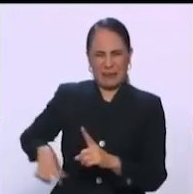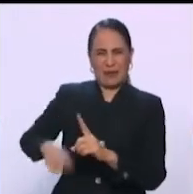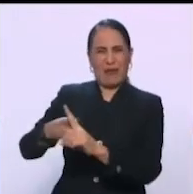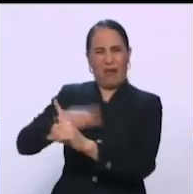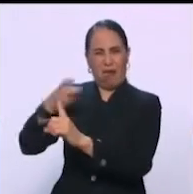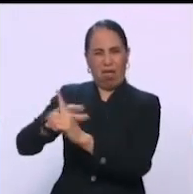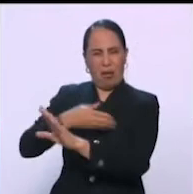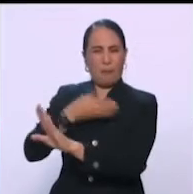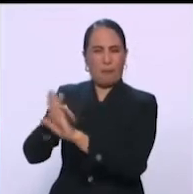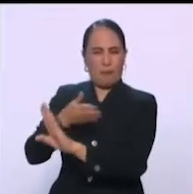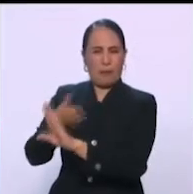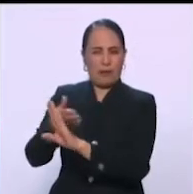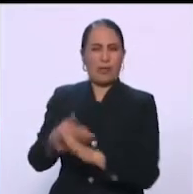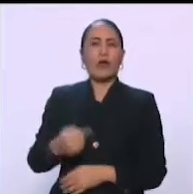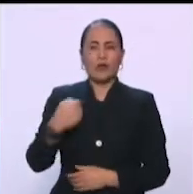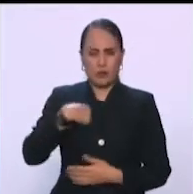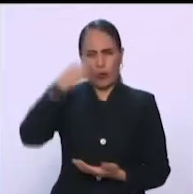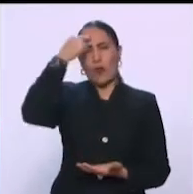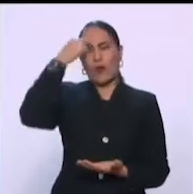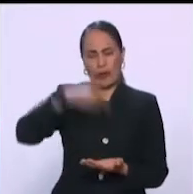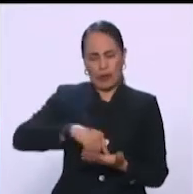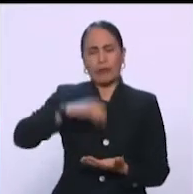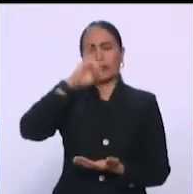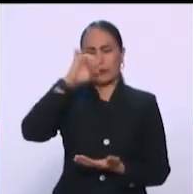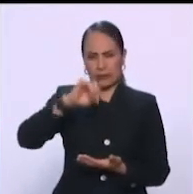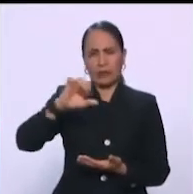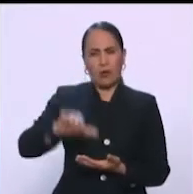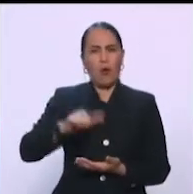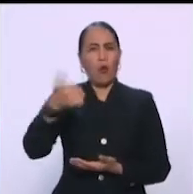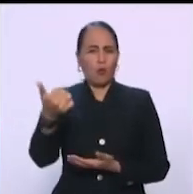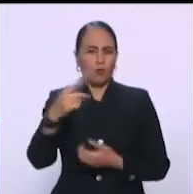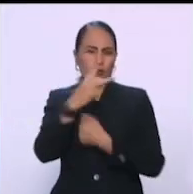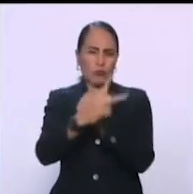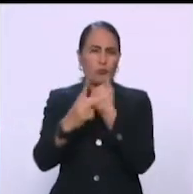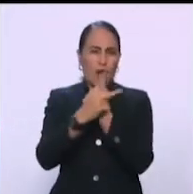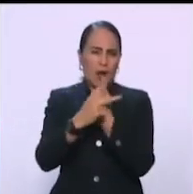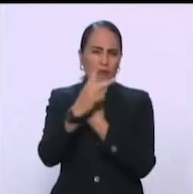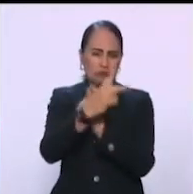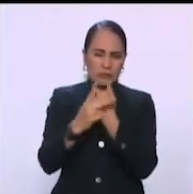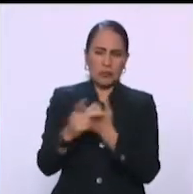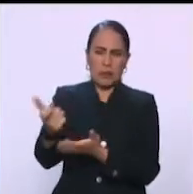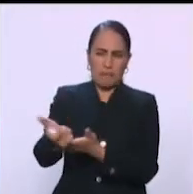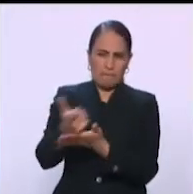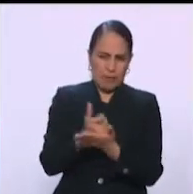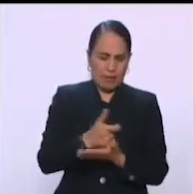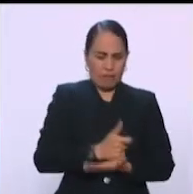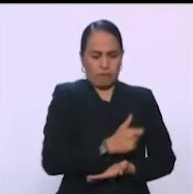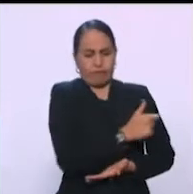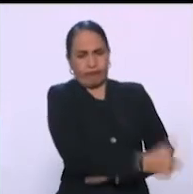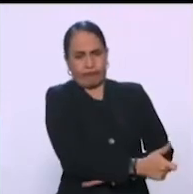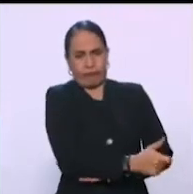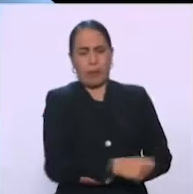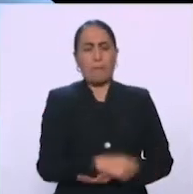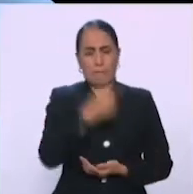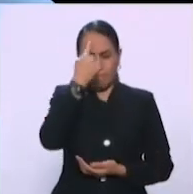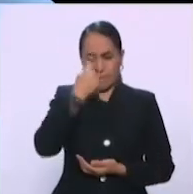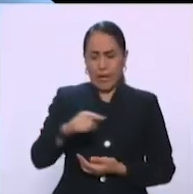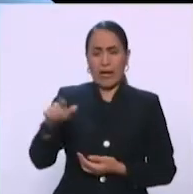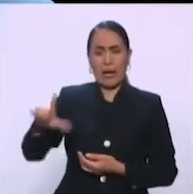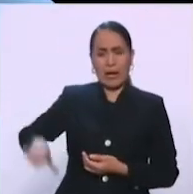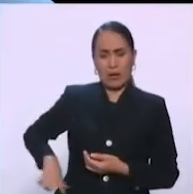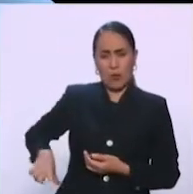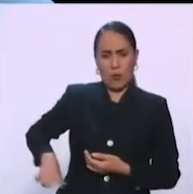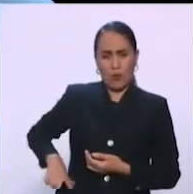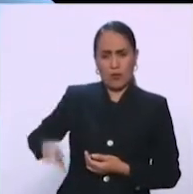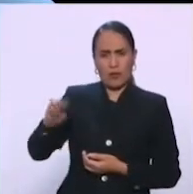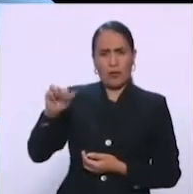se esté financiando desde México al exterior ciertas cosas que puedan de alguna forma hacer esta campaña en contra